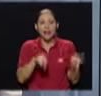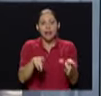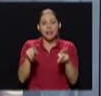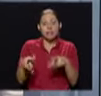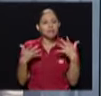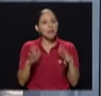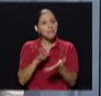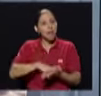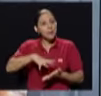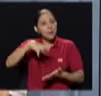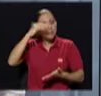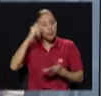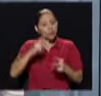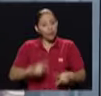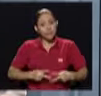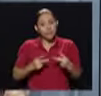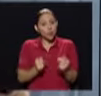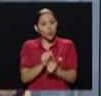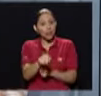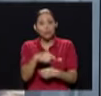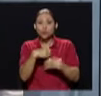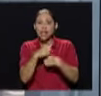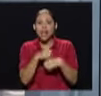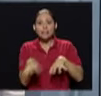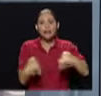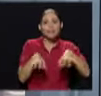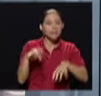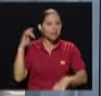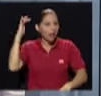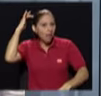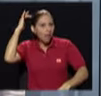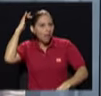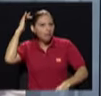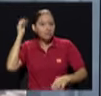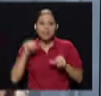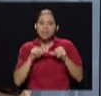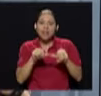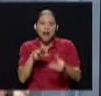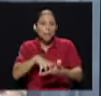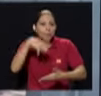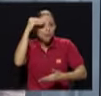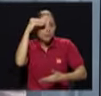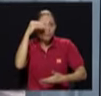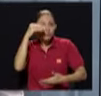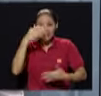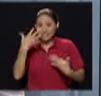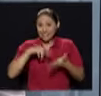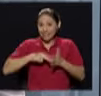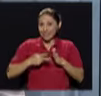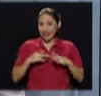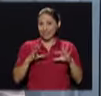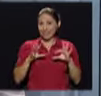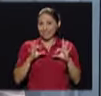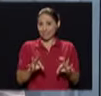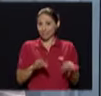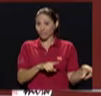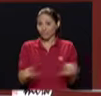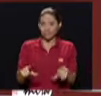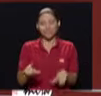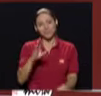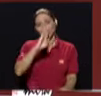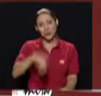a vivir con eso, se hacen simulacros y se seguirá aprendiendo. Nunca vamos a estar completamente preparados. Y esto